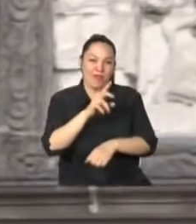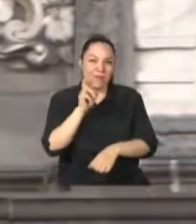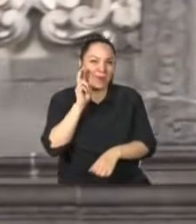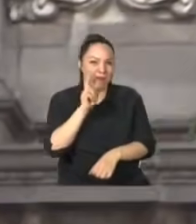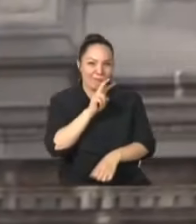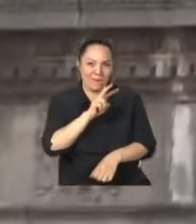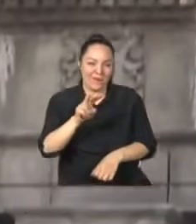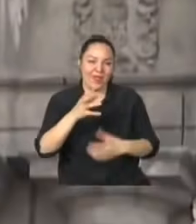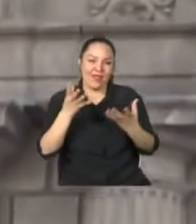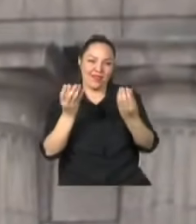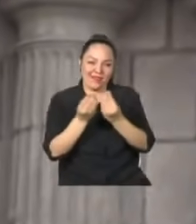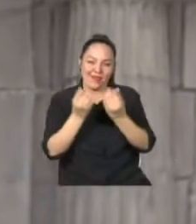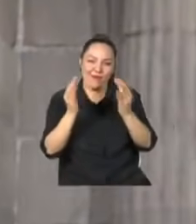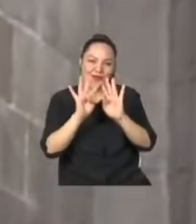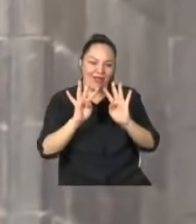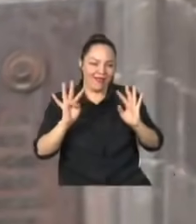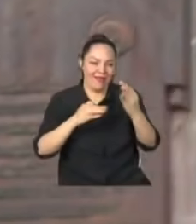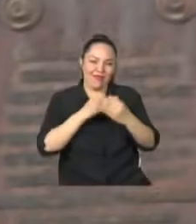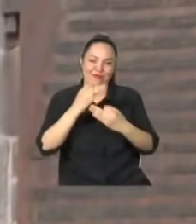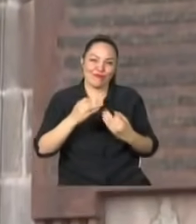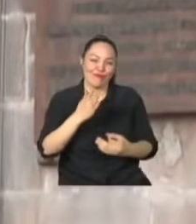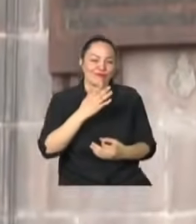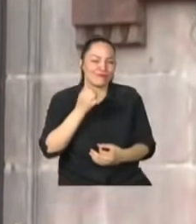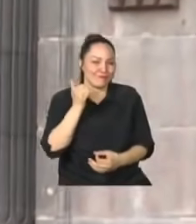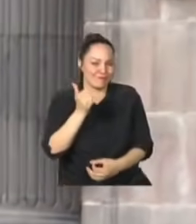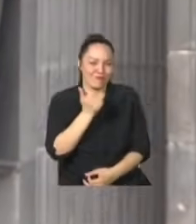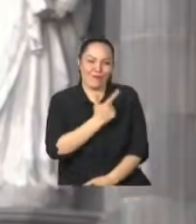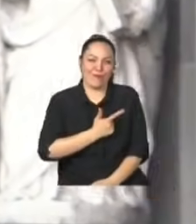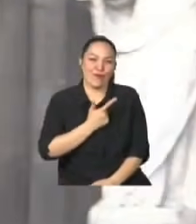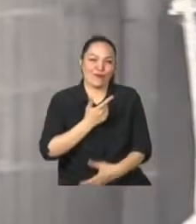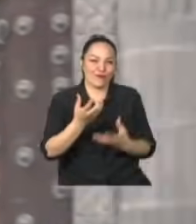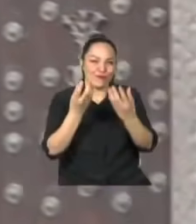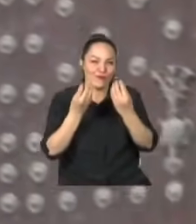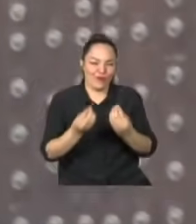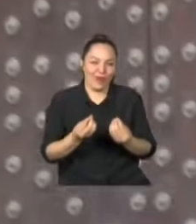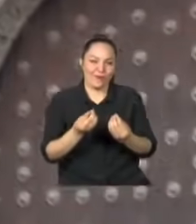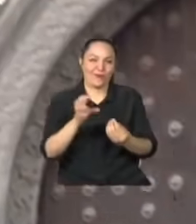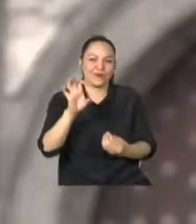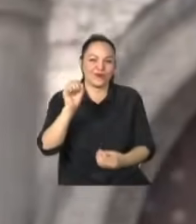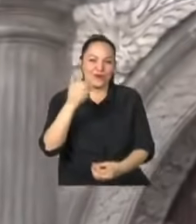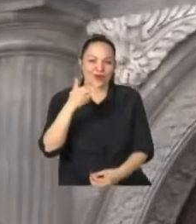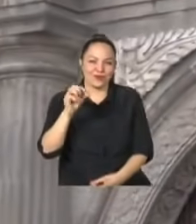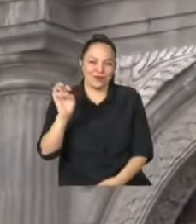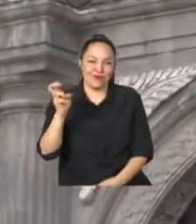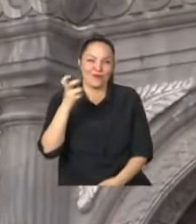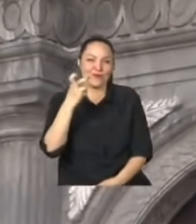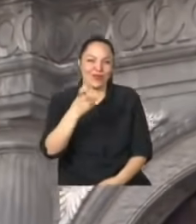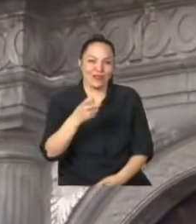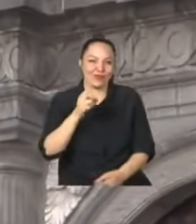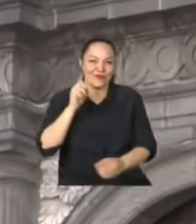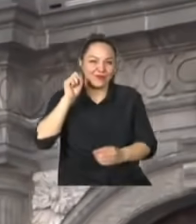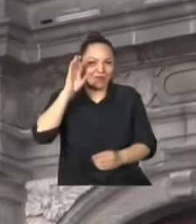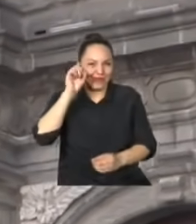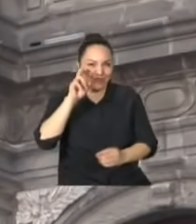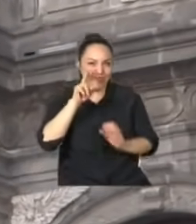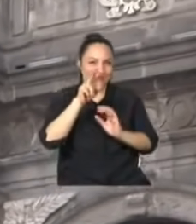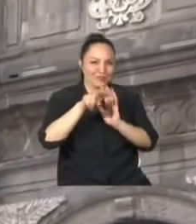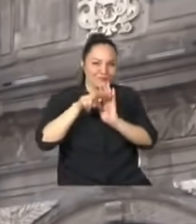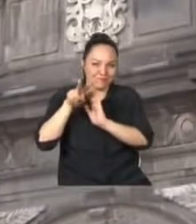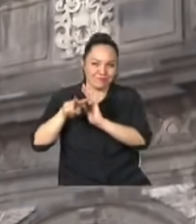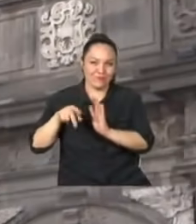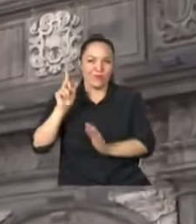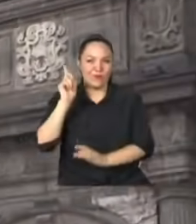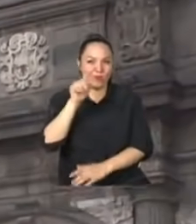salen ahí con las chicas. Muy buen programa. Entonces estamos transmitiendo aquí. Ojalá sea de su